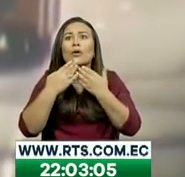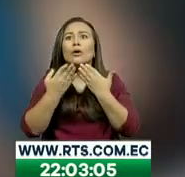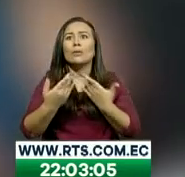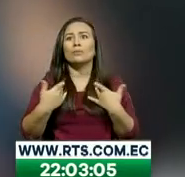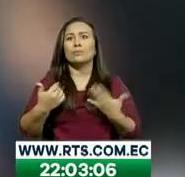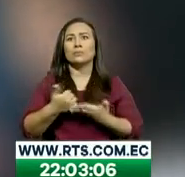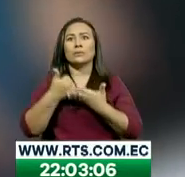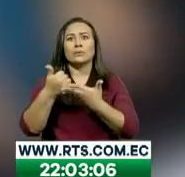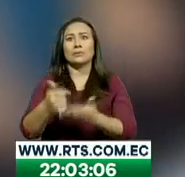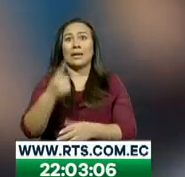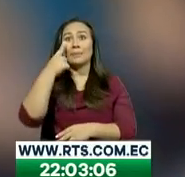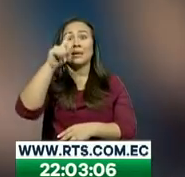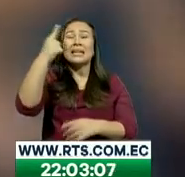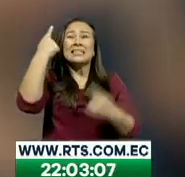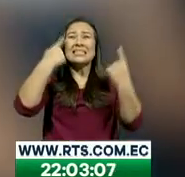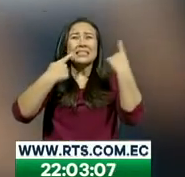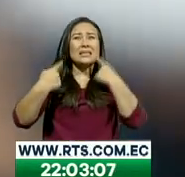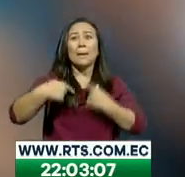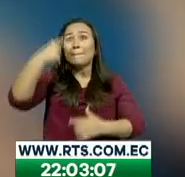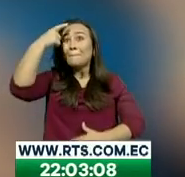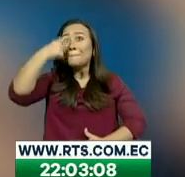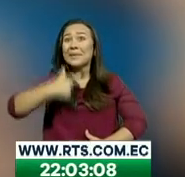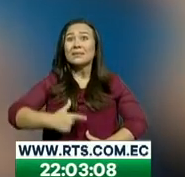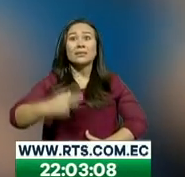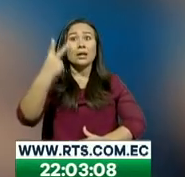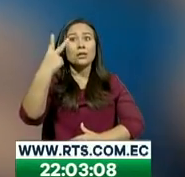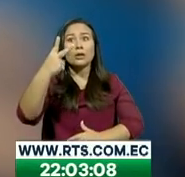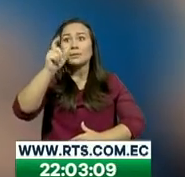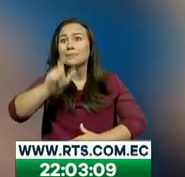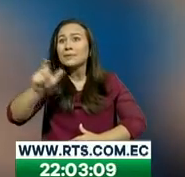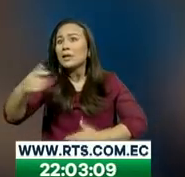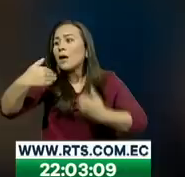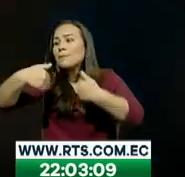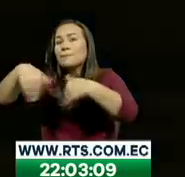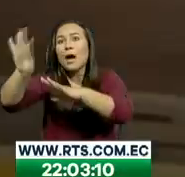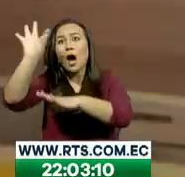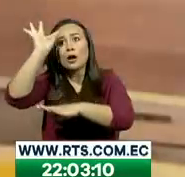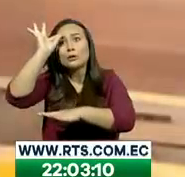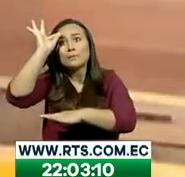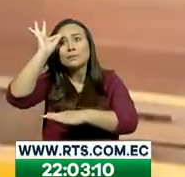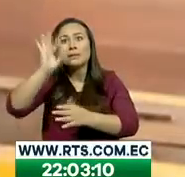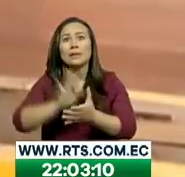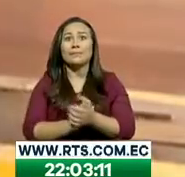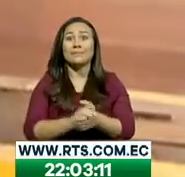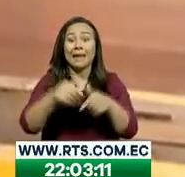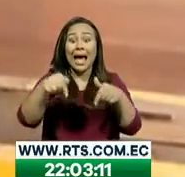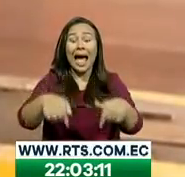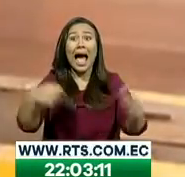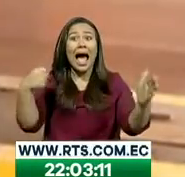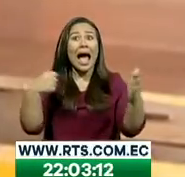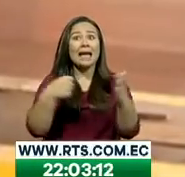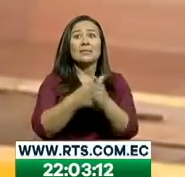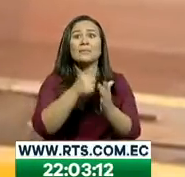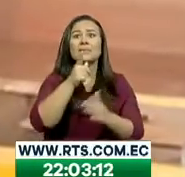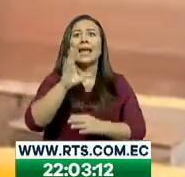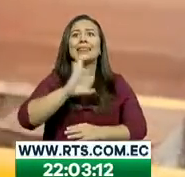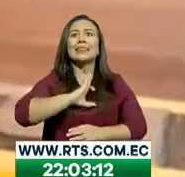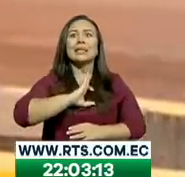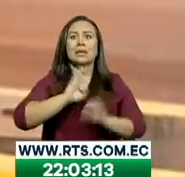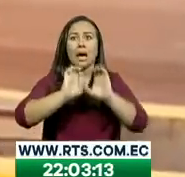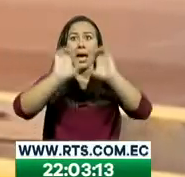emergencia. Los heridos fueron trasladados a una casa de salud. Luego del accidente, el personal técnico de la